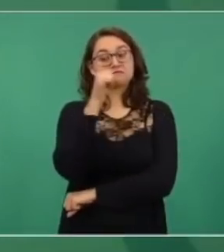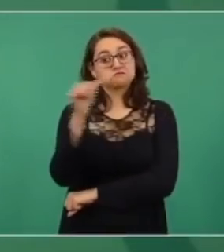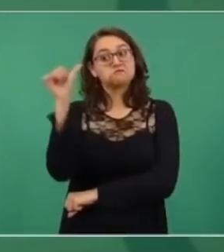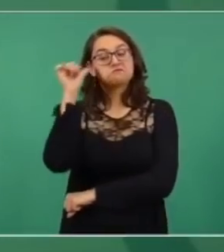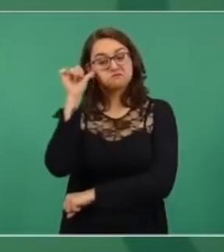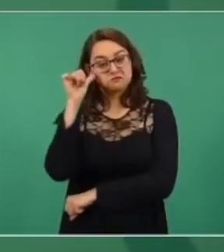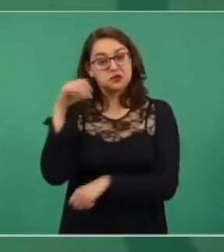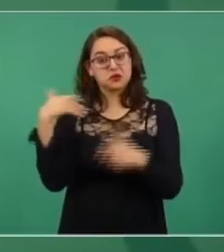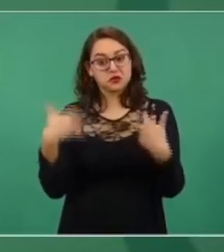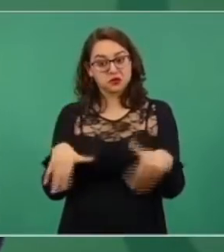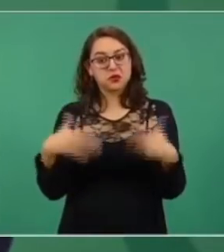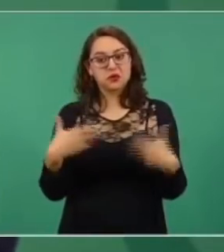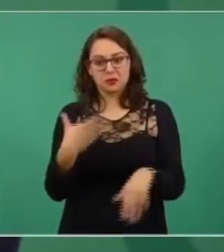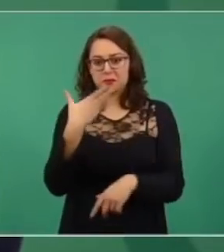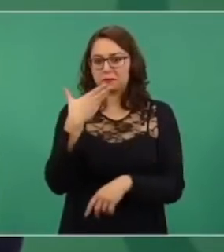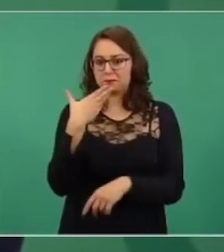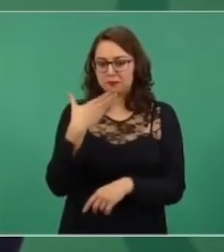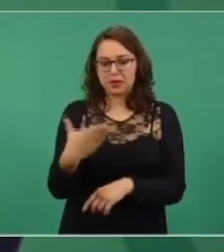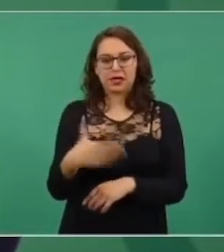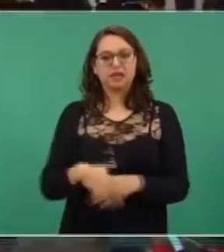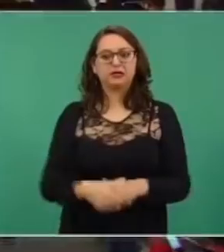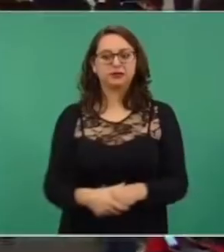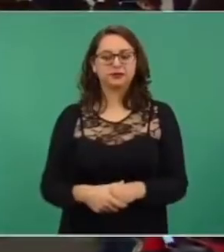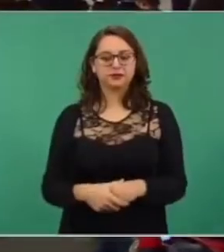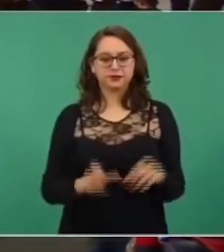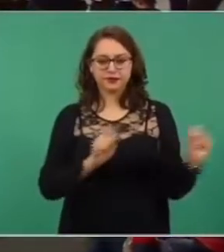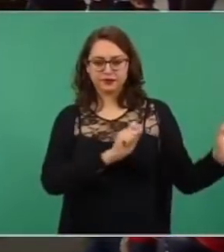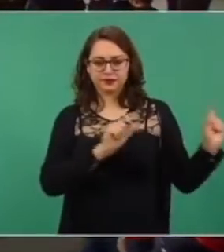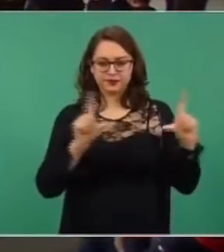día. ¿Por qué no ponen la gráfica?